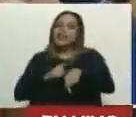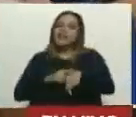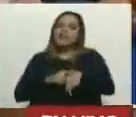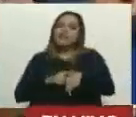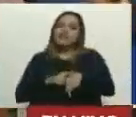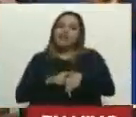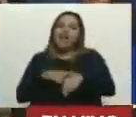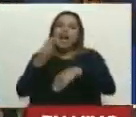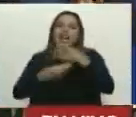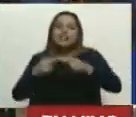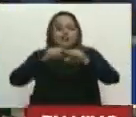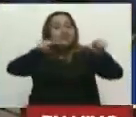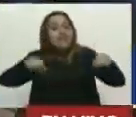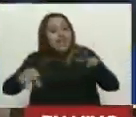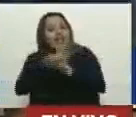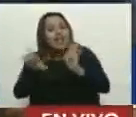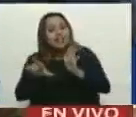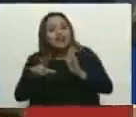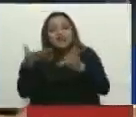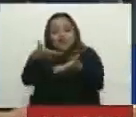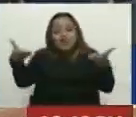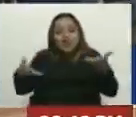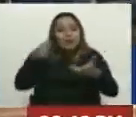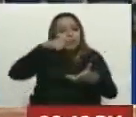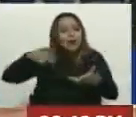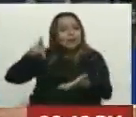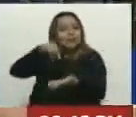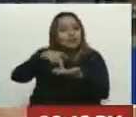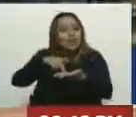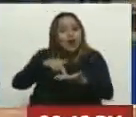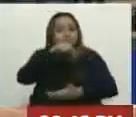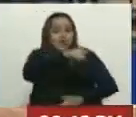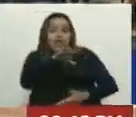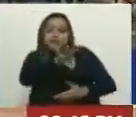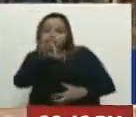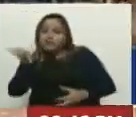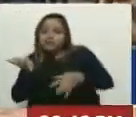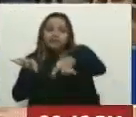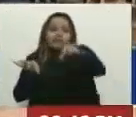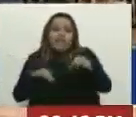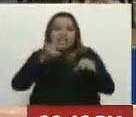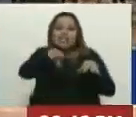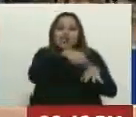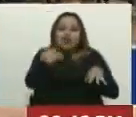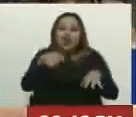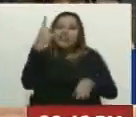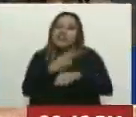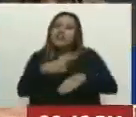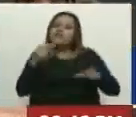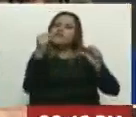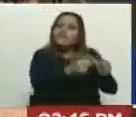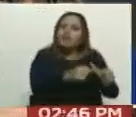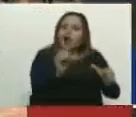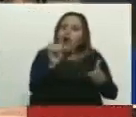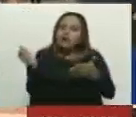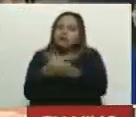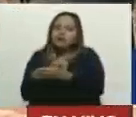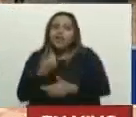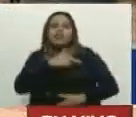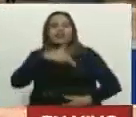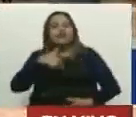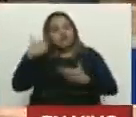la ley, en que ustedes quiten y pongan lo que tenga que quitarse y lo que tenga que ponerse. Y nosotros no seamos otra